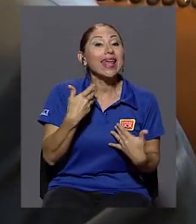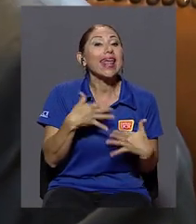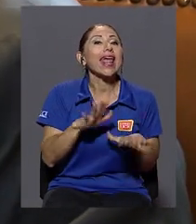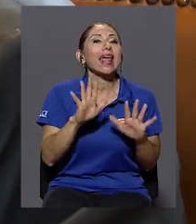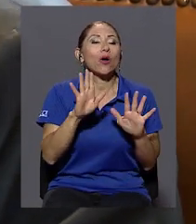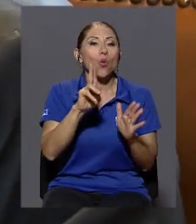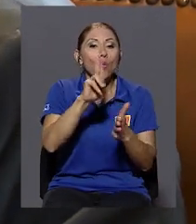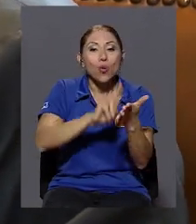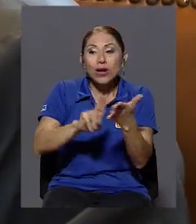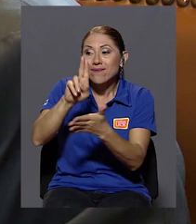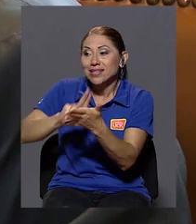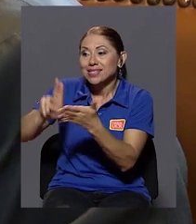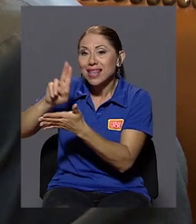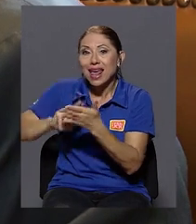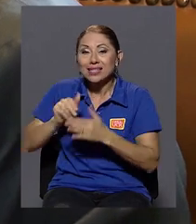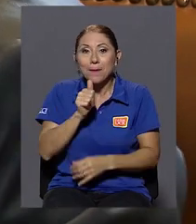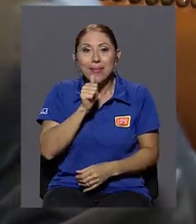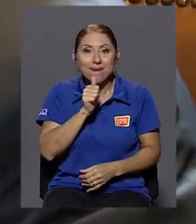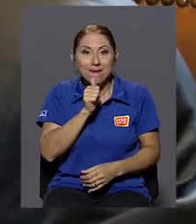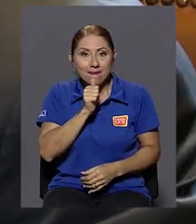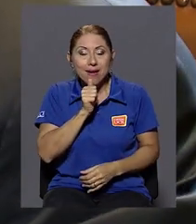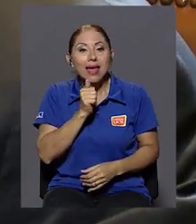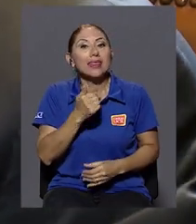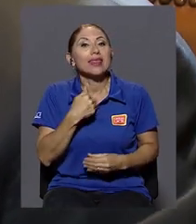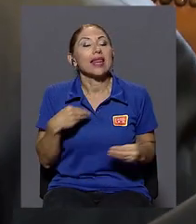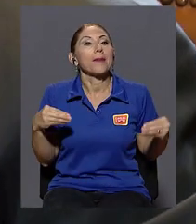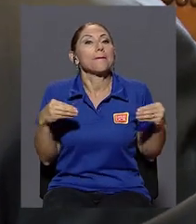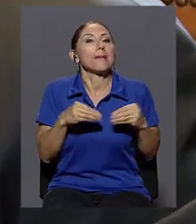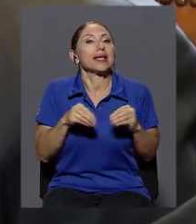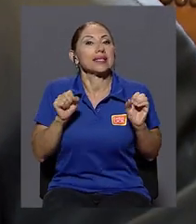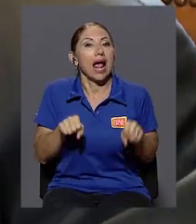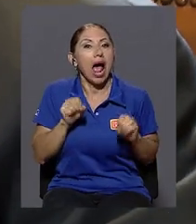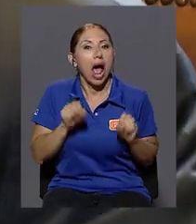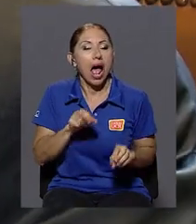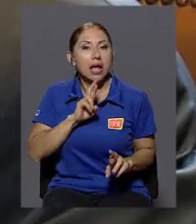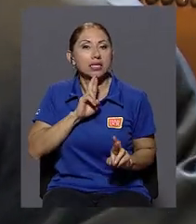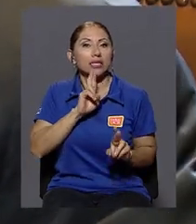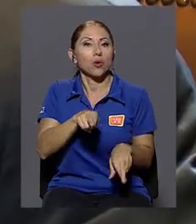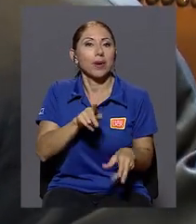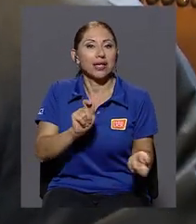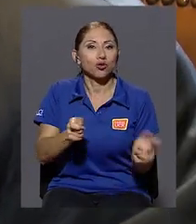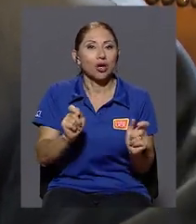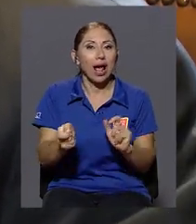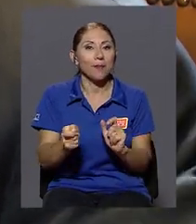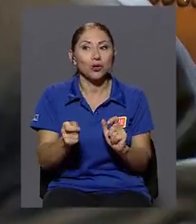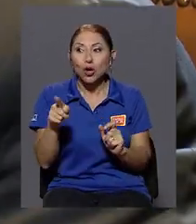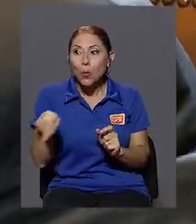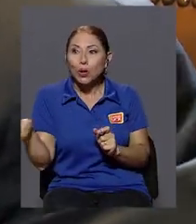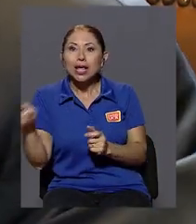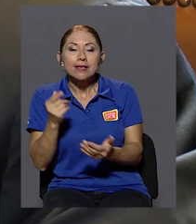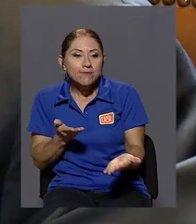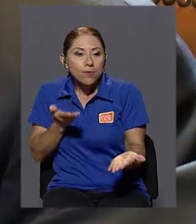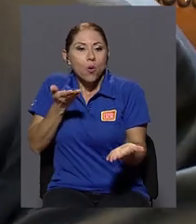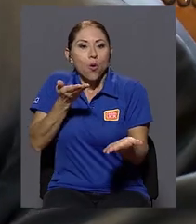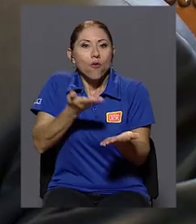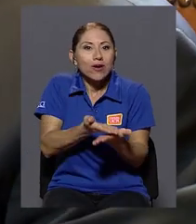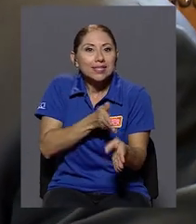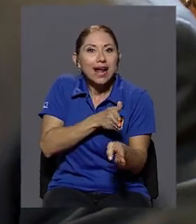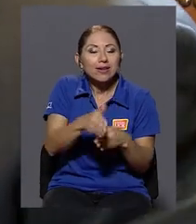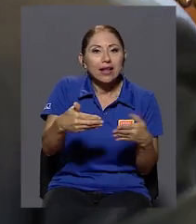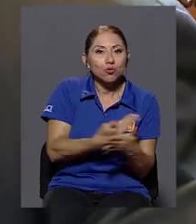bien privadas tienen mayor capacidad de responder a estos cambios en ofrecer nuevas